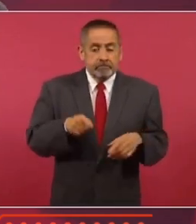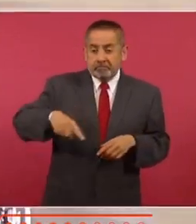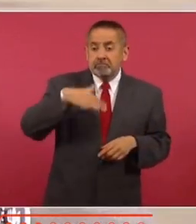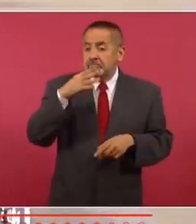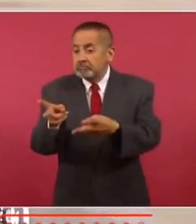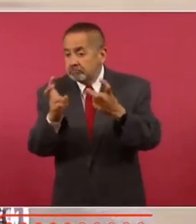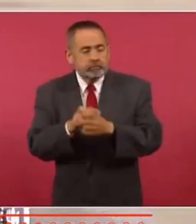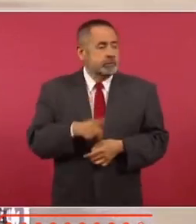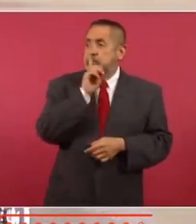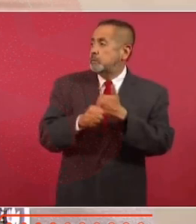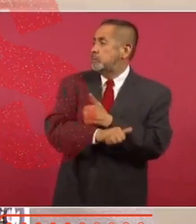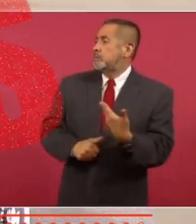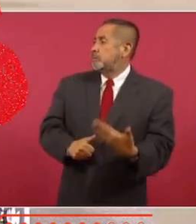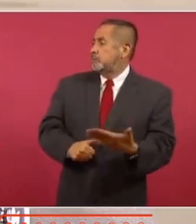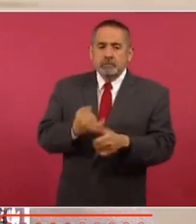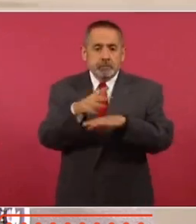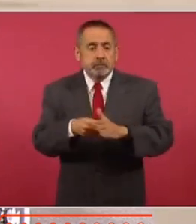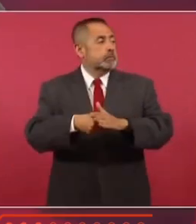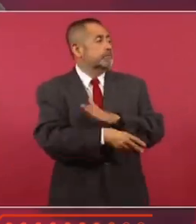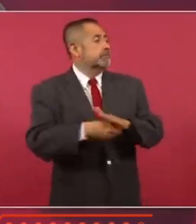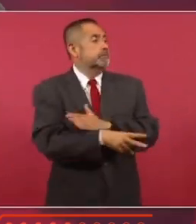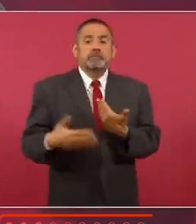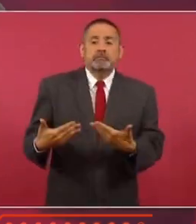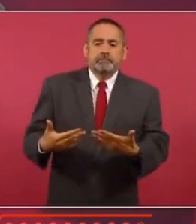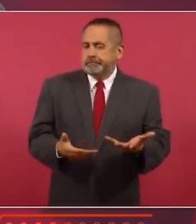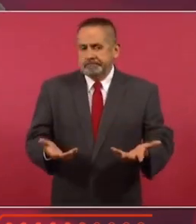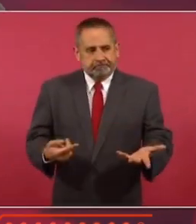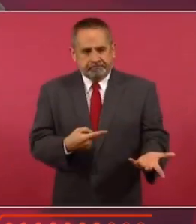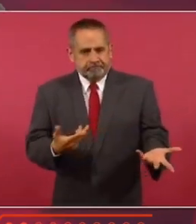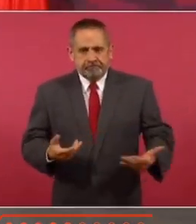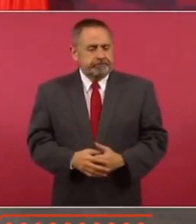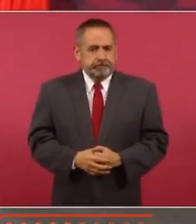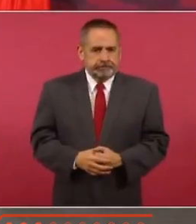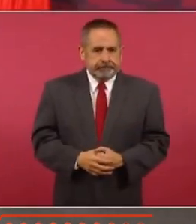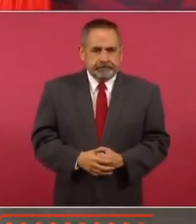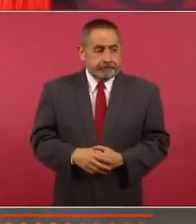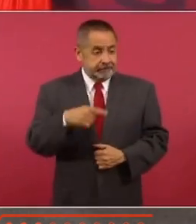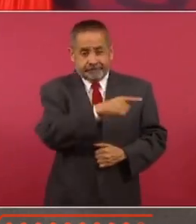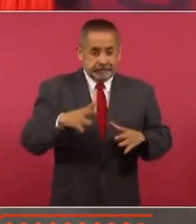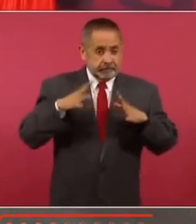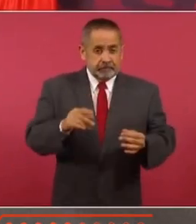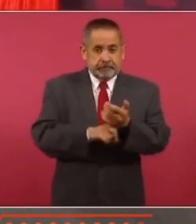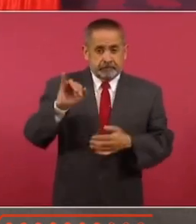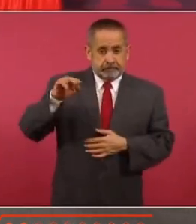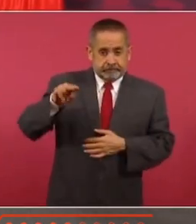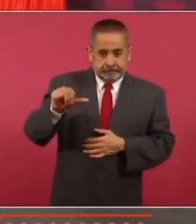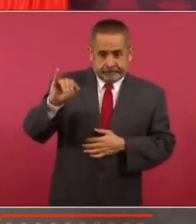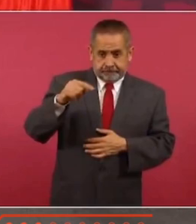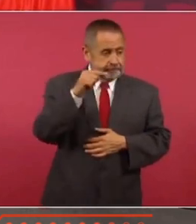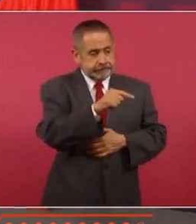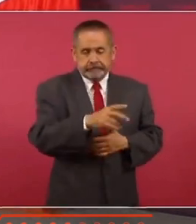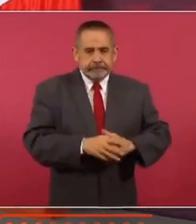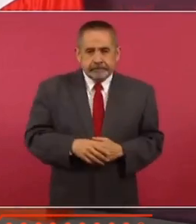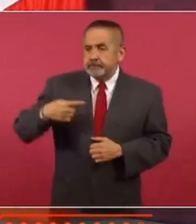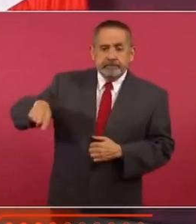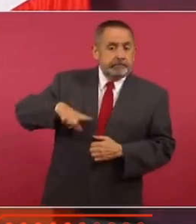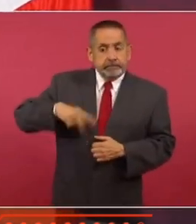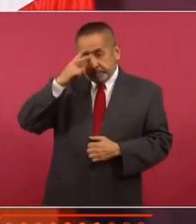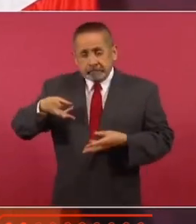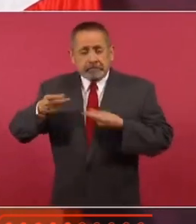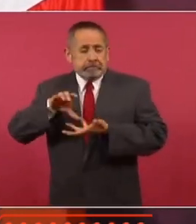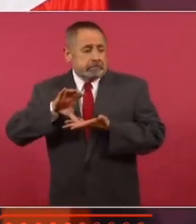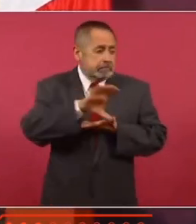legitimar robos y ocultar información. Y desde que se creó ese instituto, le cuesta al pueblo de